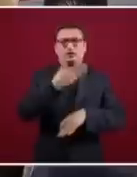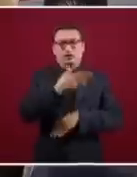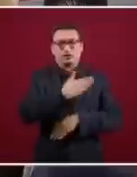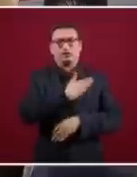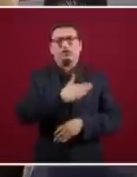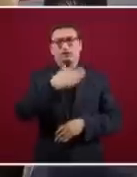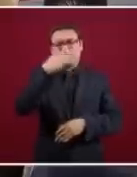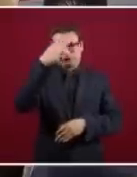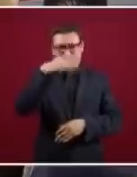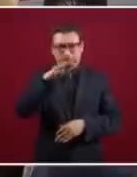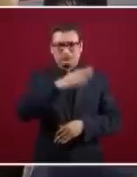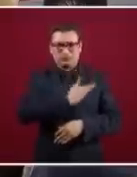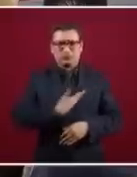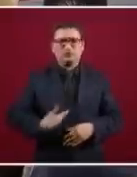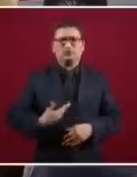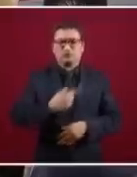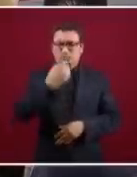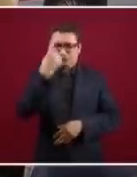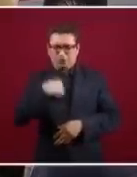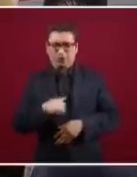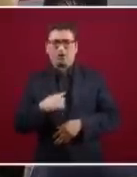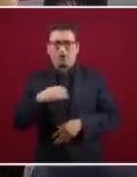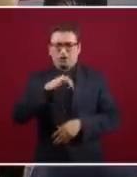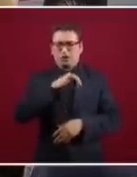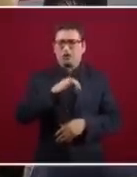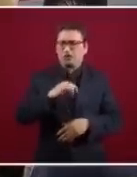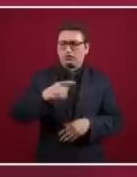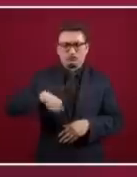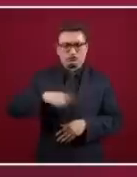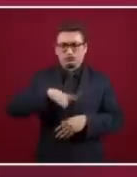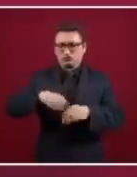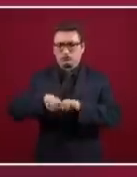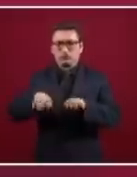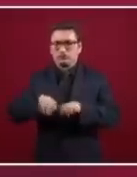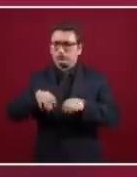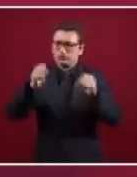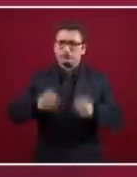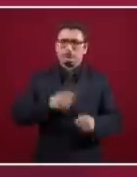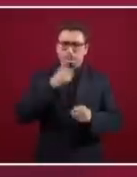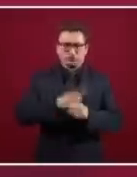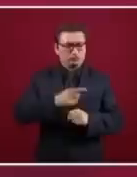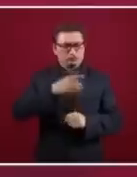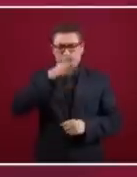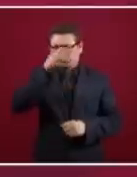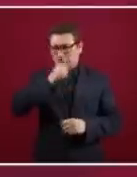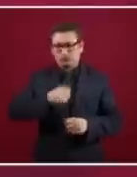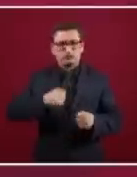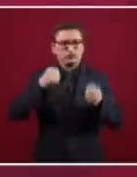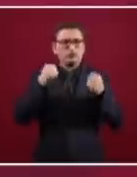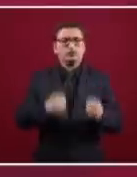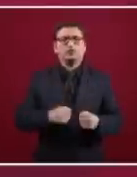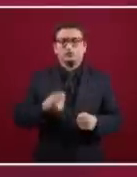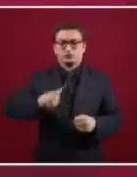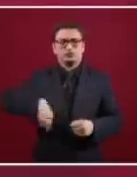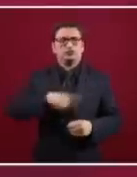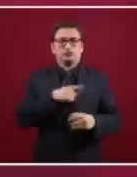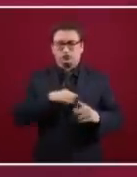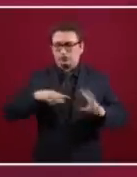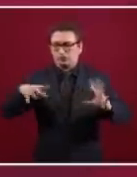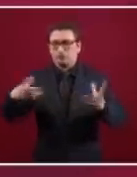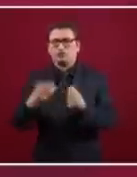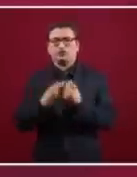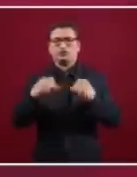presidente en la convicción que tenemos en el gabinete de seguridad y trabajamos todas las instancias que lo